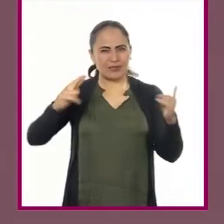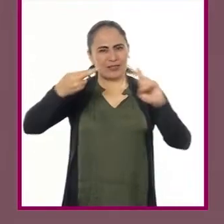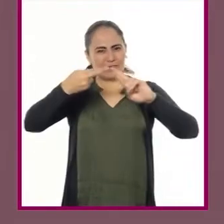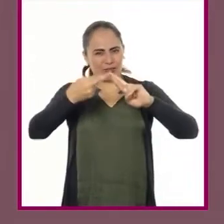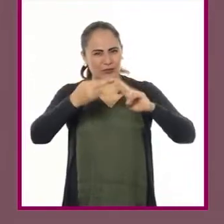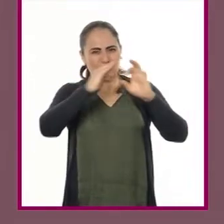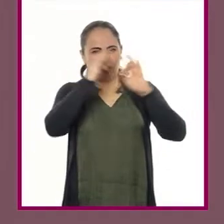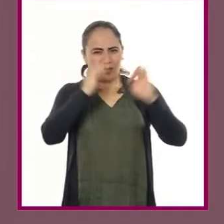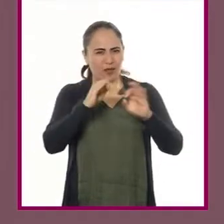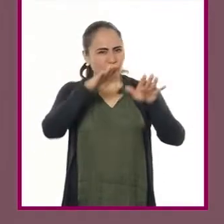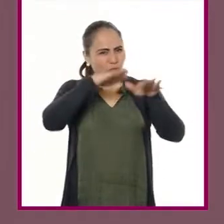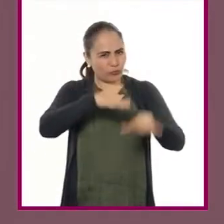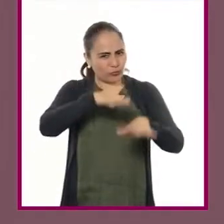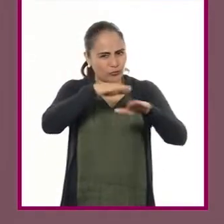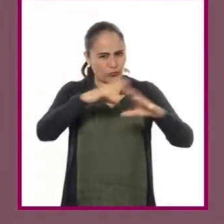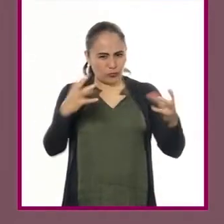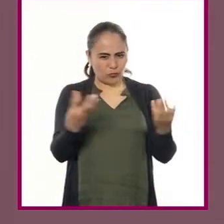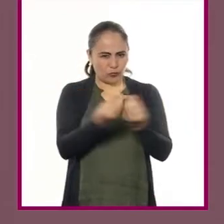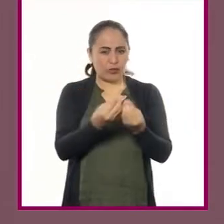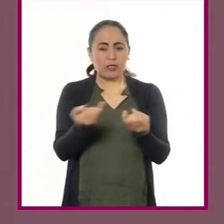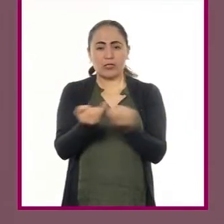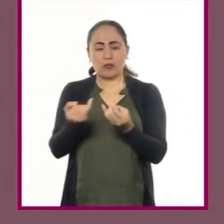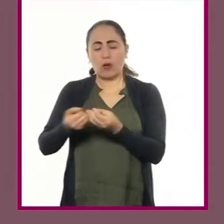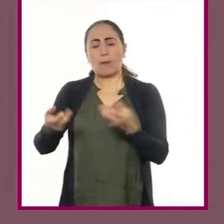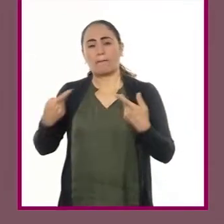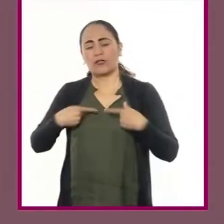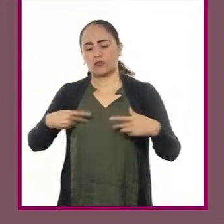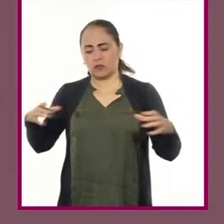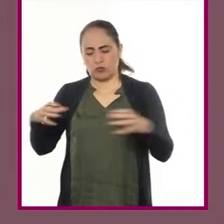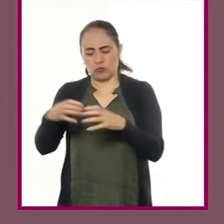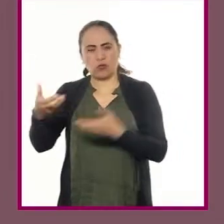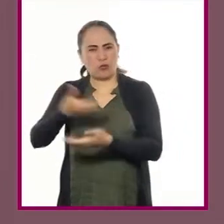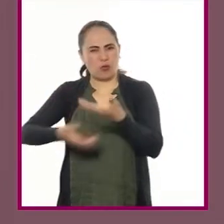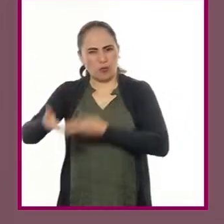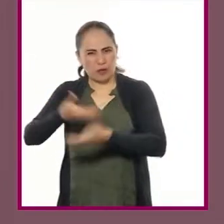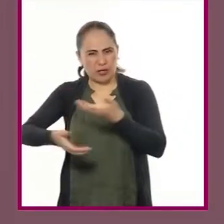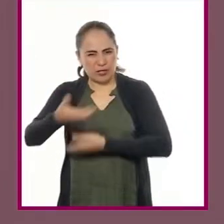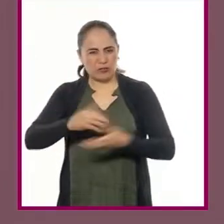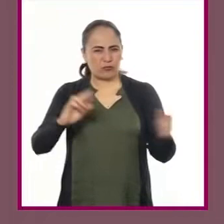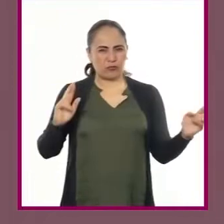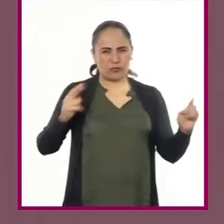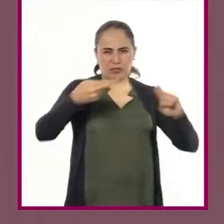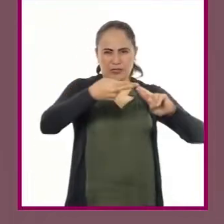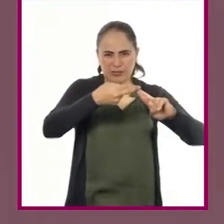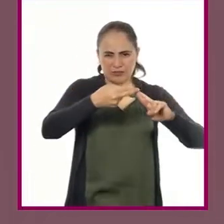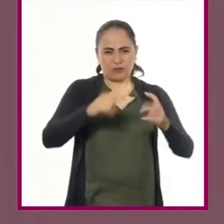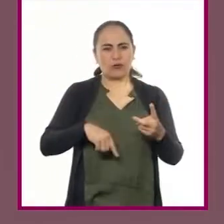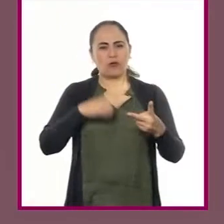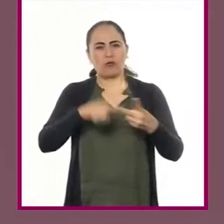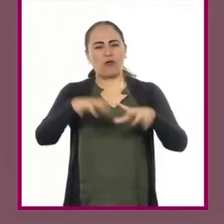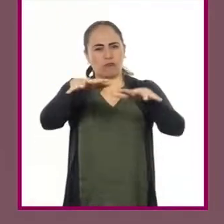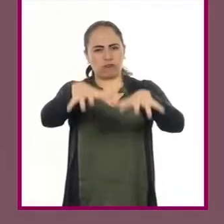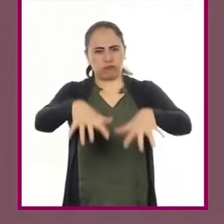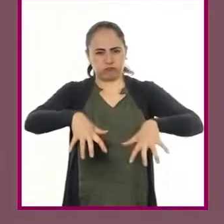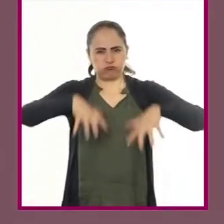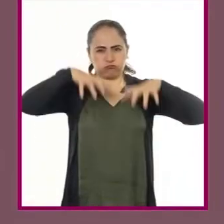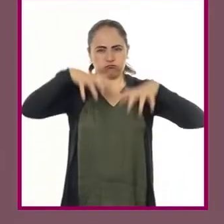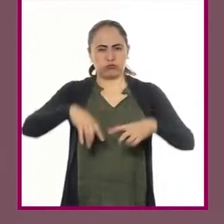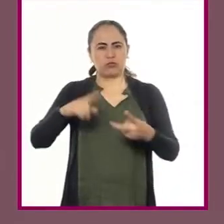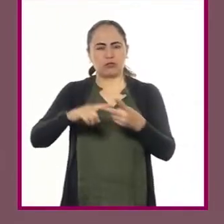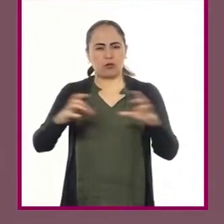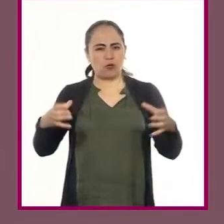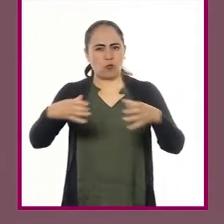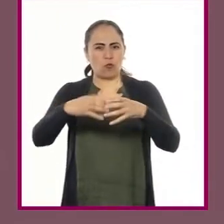También estaban el consulado de comerciantes, la provincia religiosa, el cabildo y la comunidad